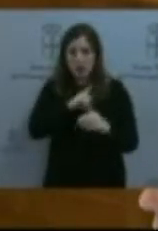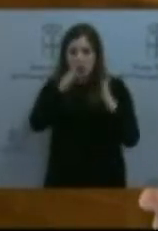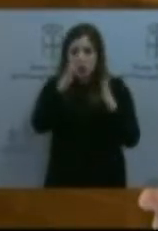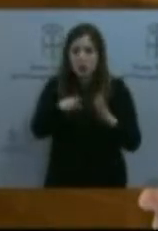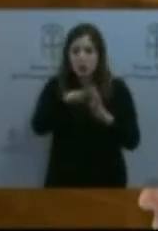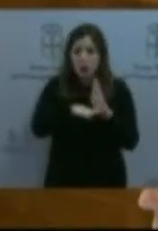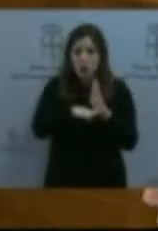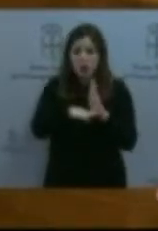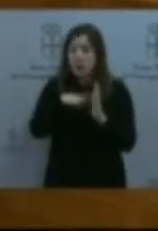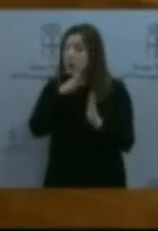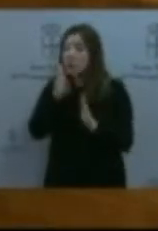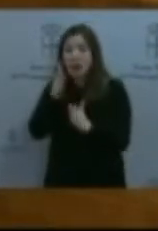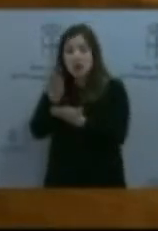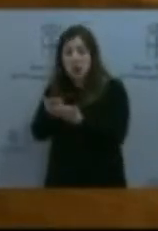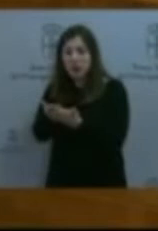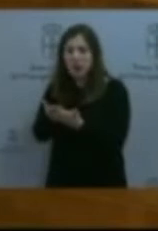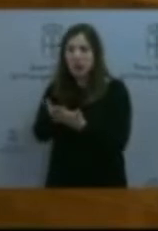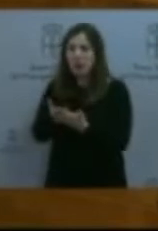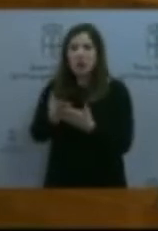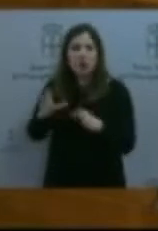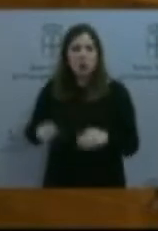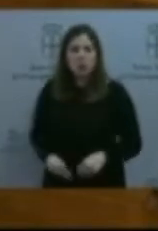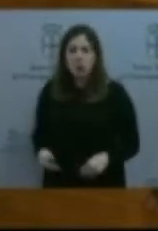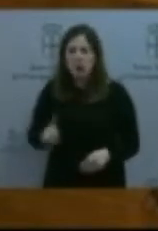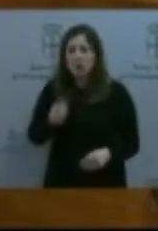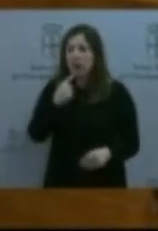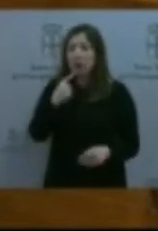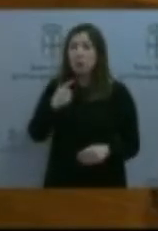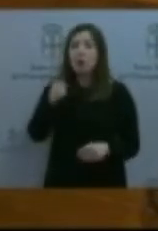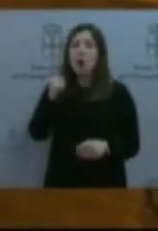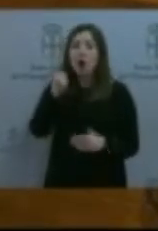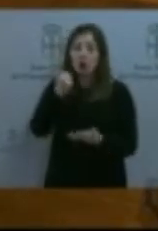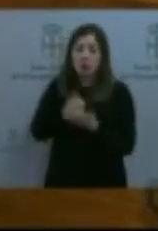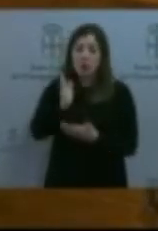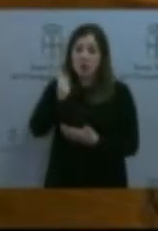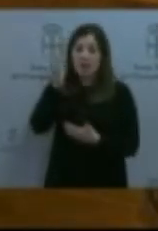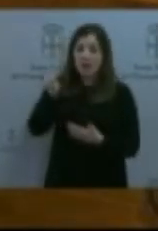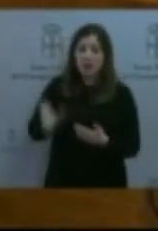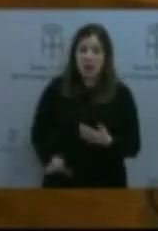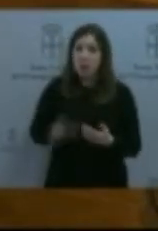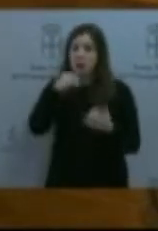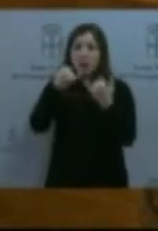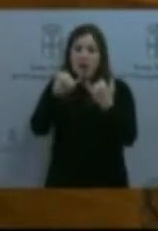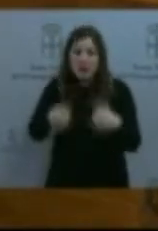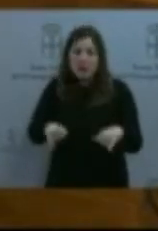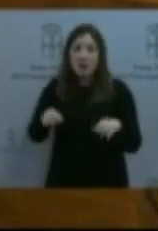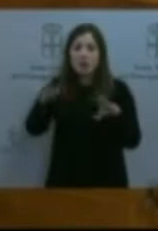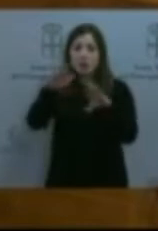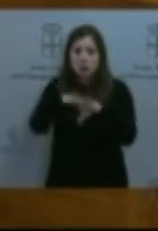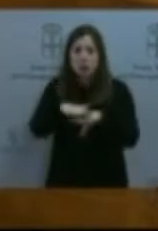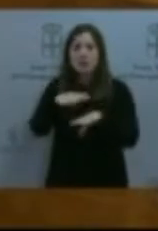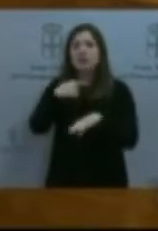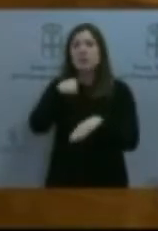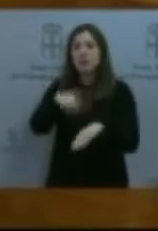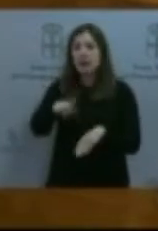Con lo cual, repito, merma salarial de nuevo, porque pierde turnicidad, festivos, noches, etcétera, y un empeoramiento, ¿no?